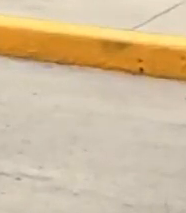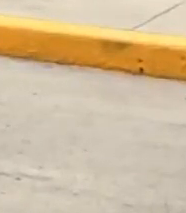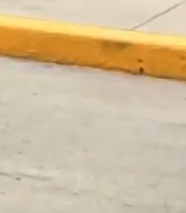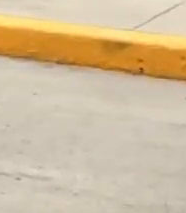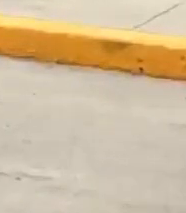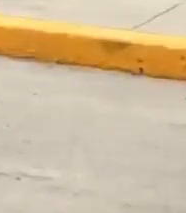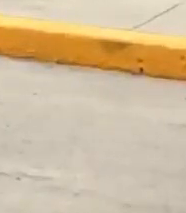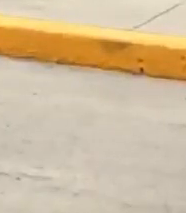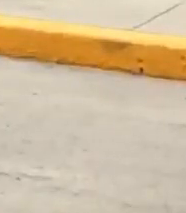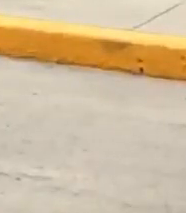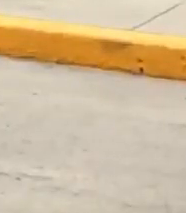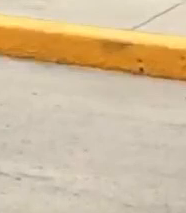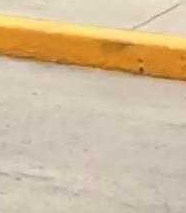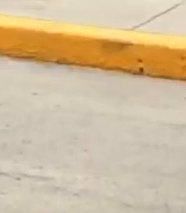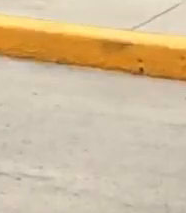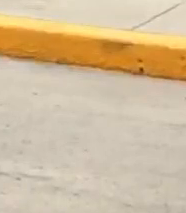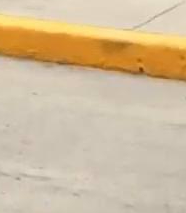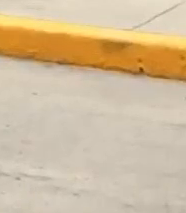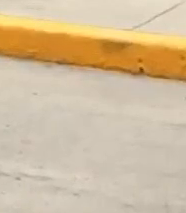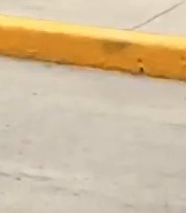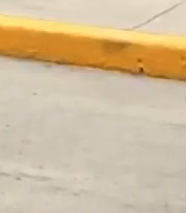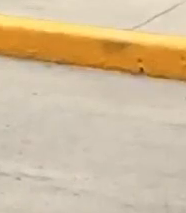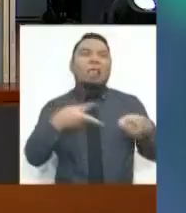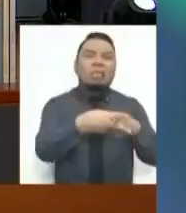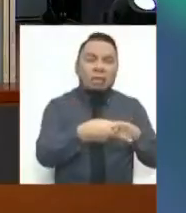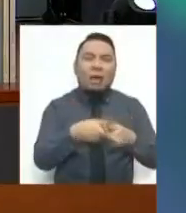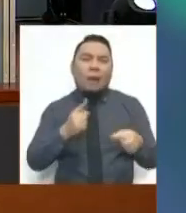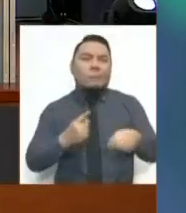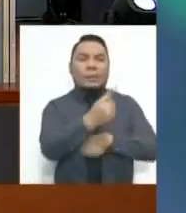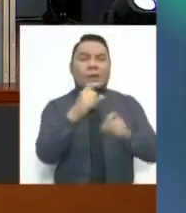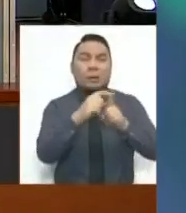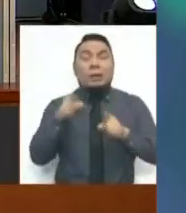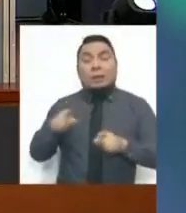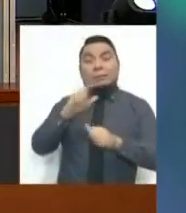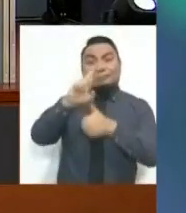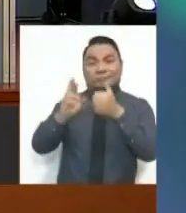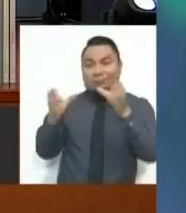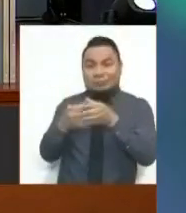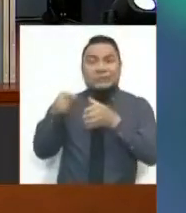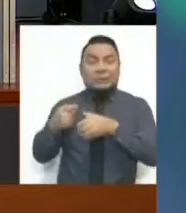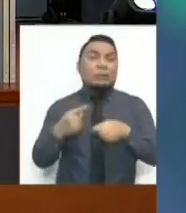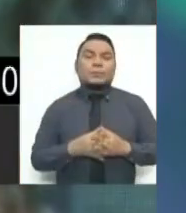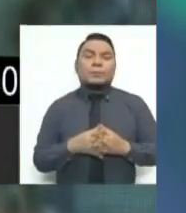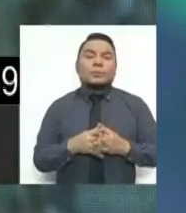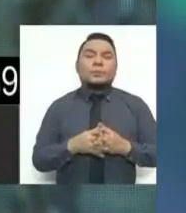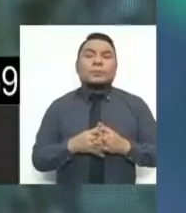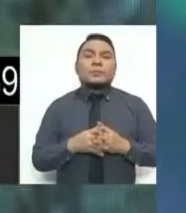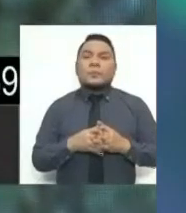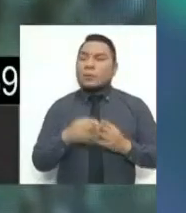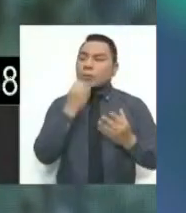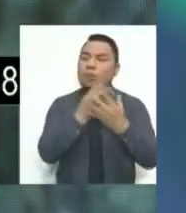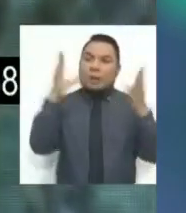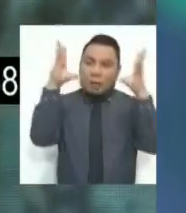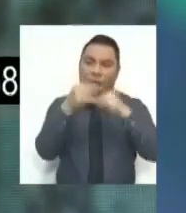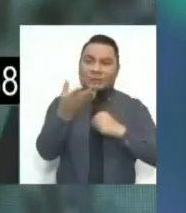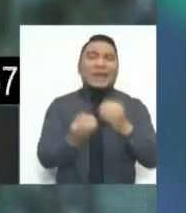se sintió que tanto el pedro castillo y keiko fujimori repitieron lo mismo que habían venido diciendo en